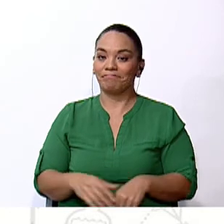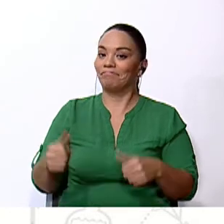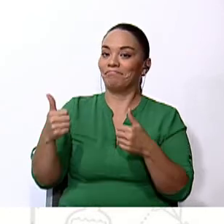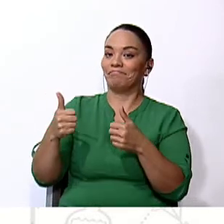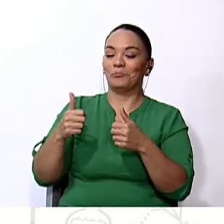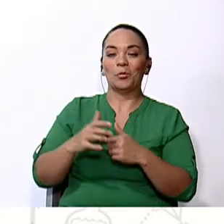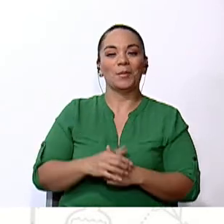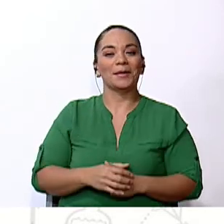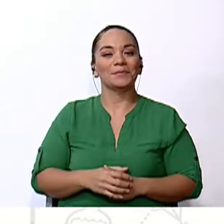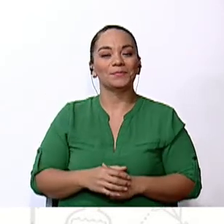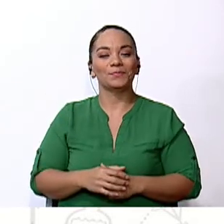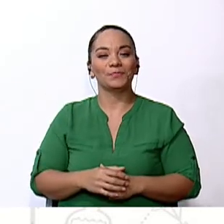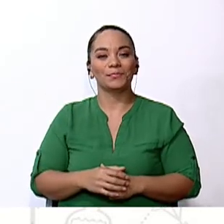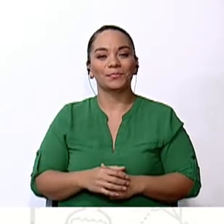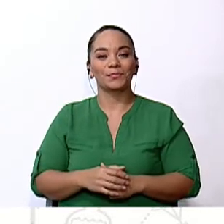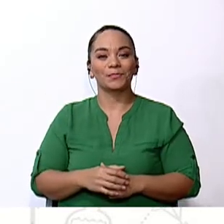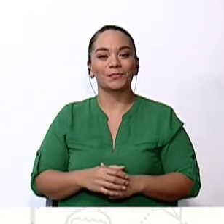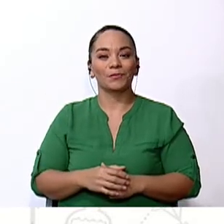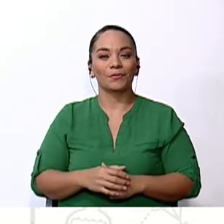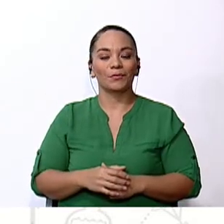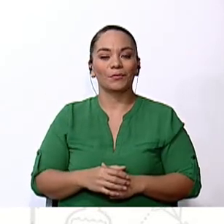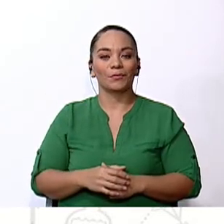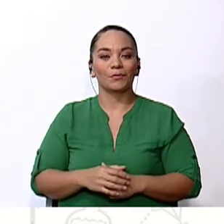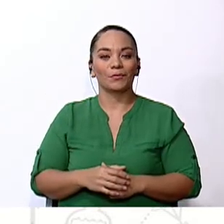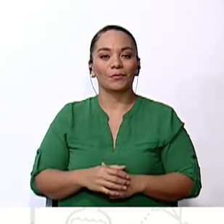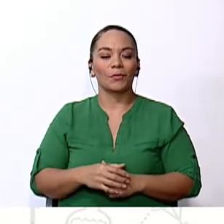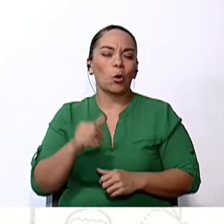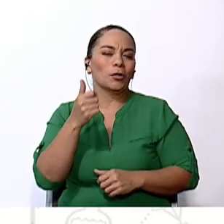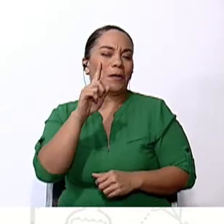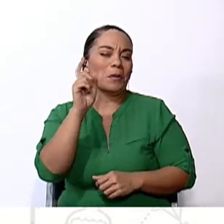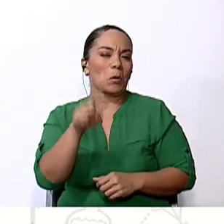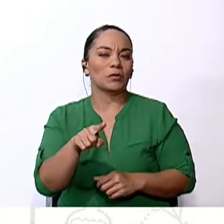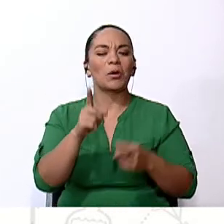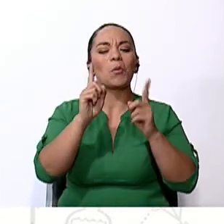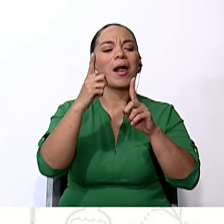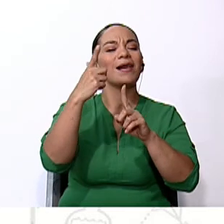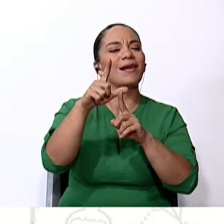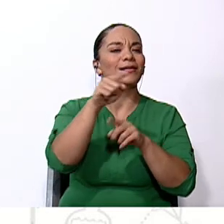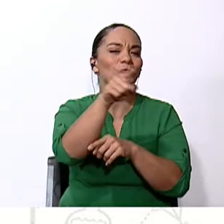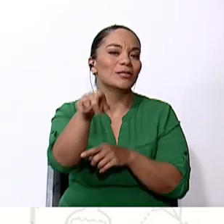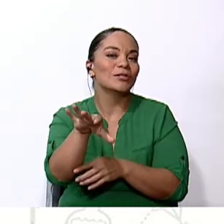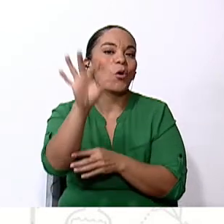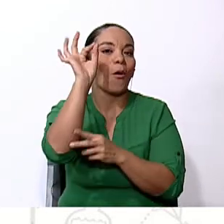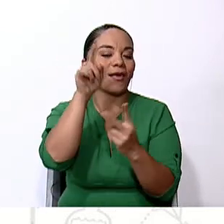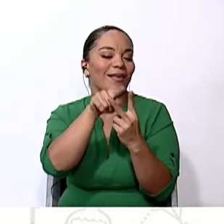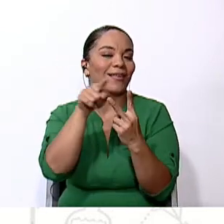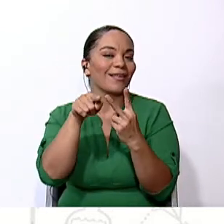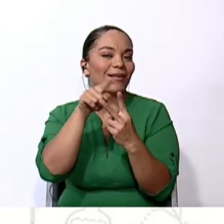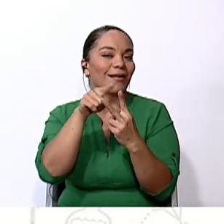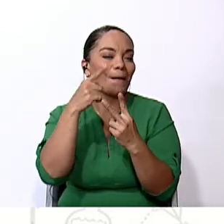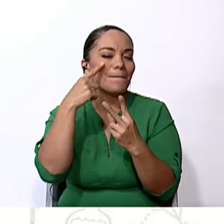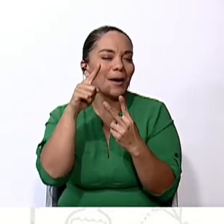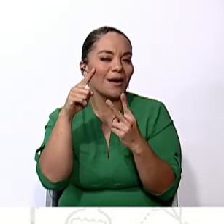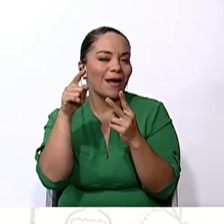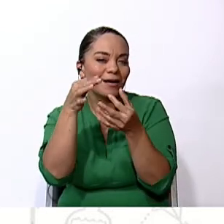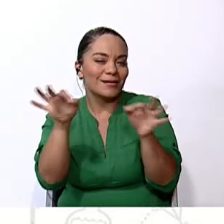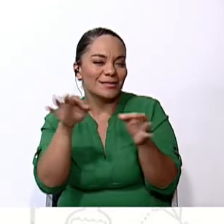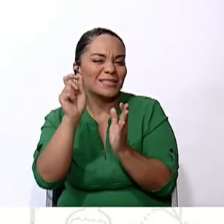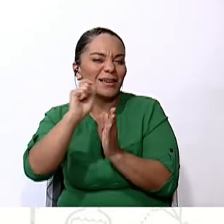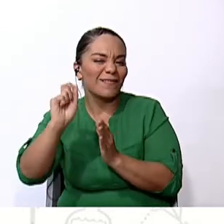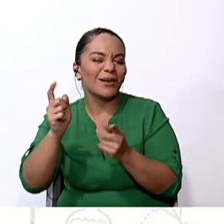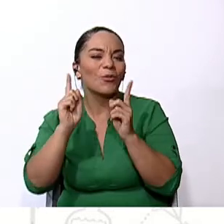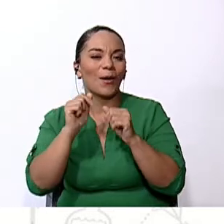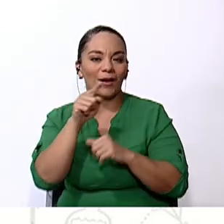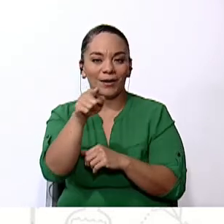Muy bien. A ver, ¿cuál letra elegiría para escribir mis textos? ¿La imprenta o la